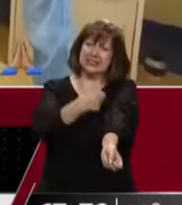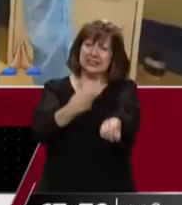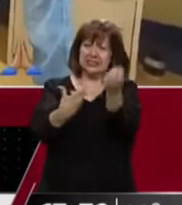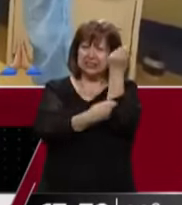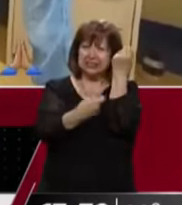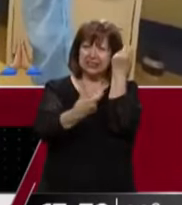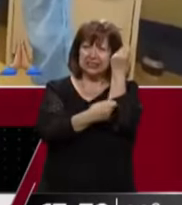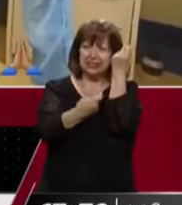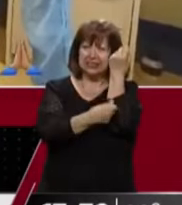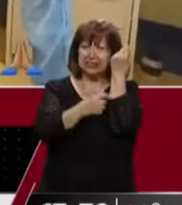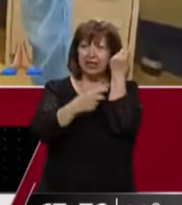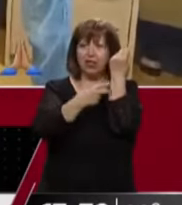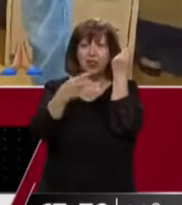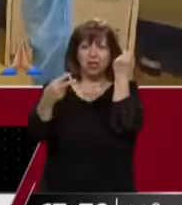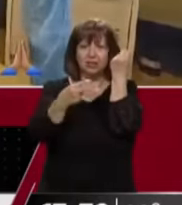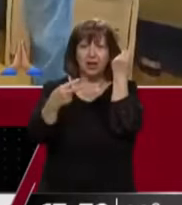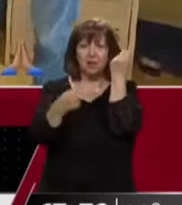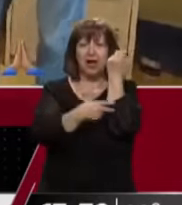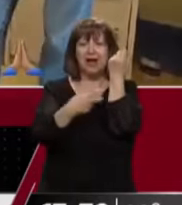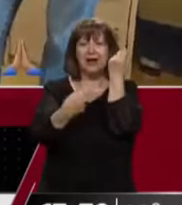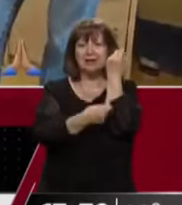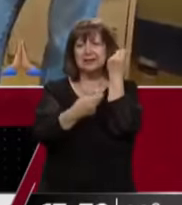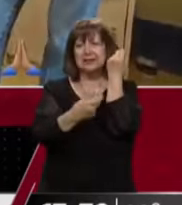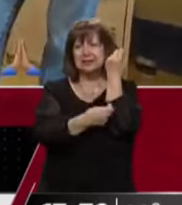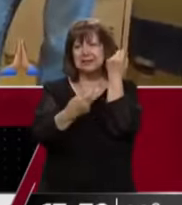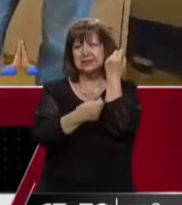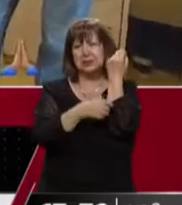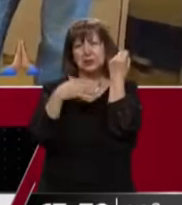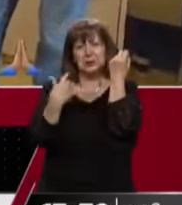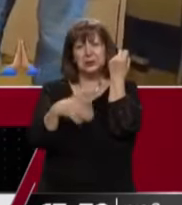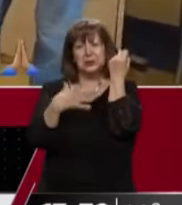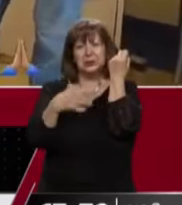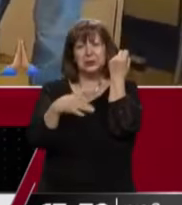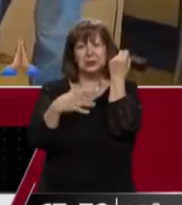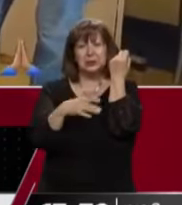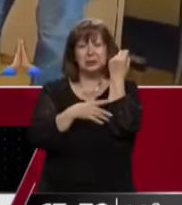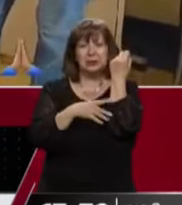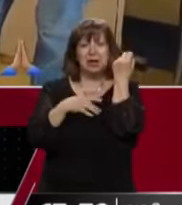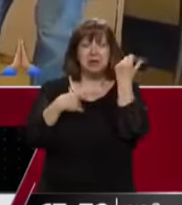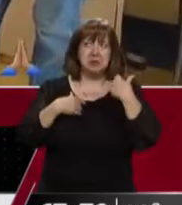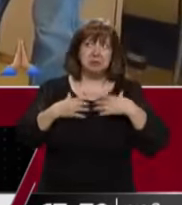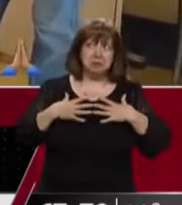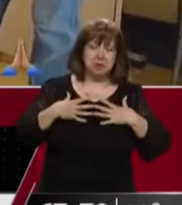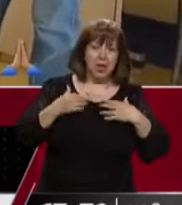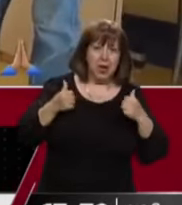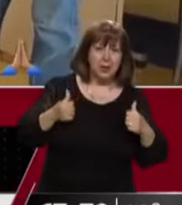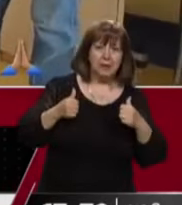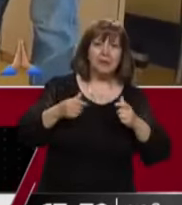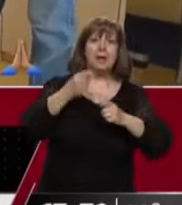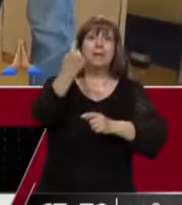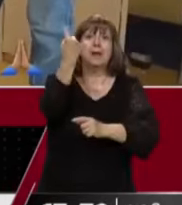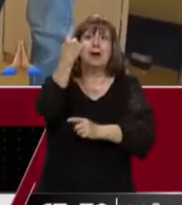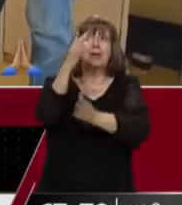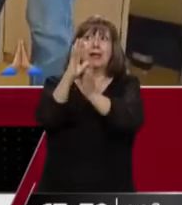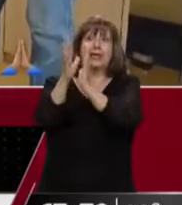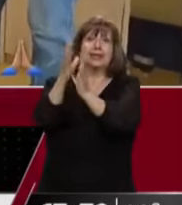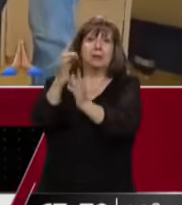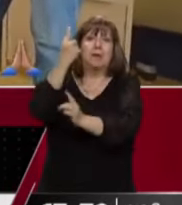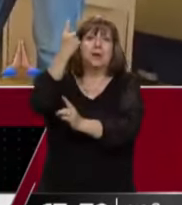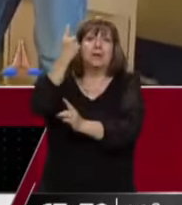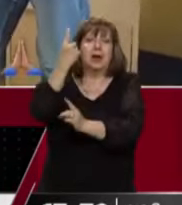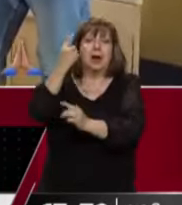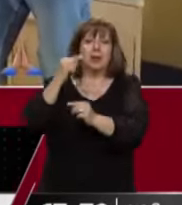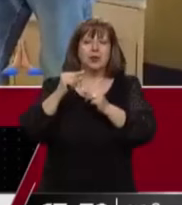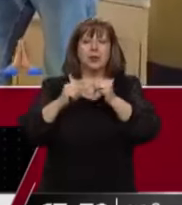ningún nada negativo hasta el momento. Esto es un tratamiento experimental, como te decía, que puede ir